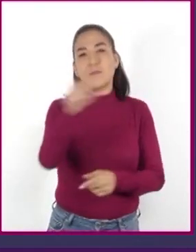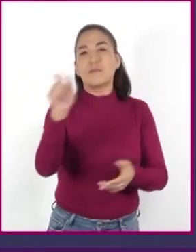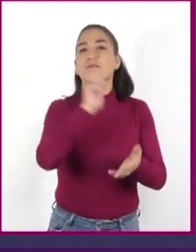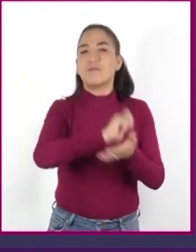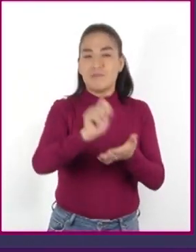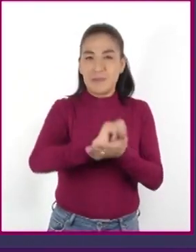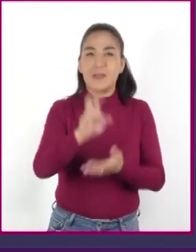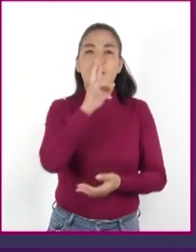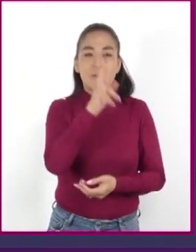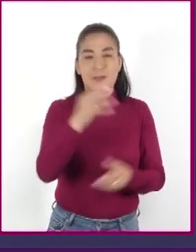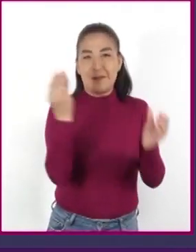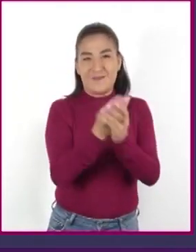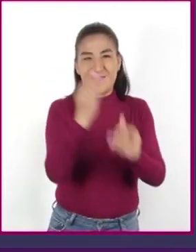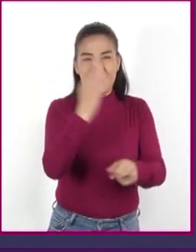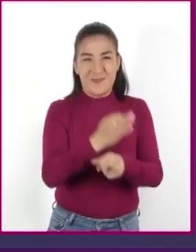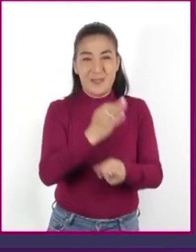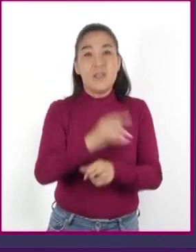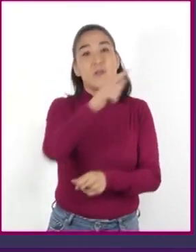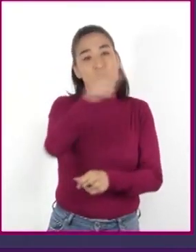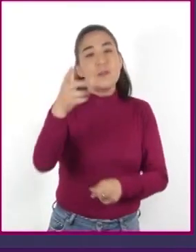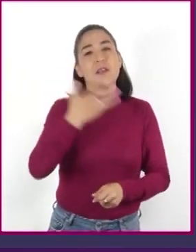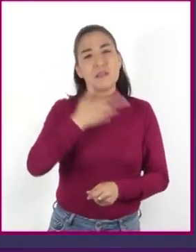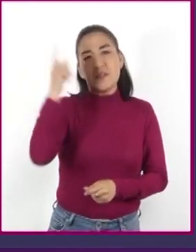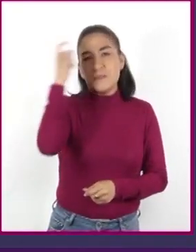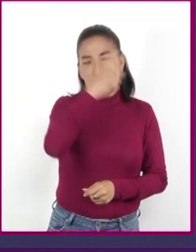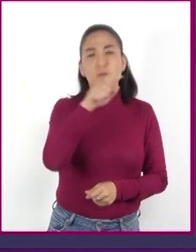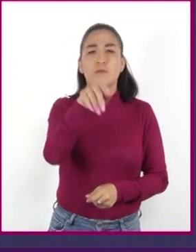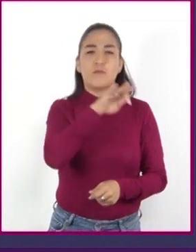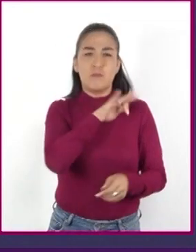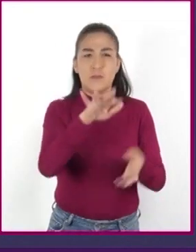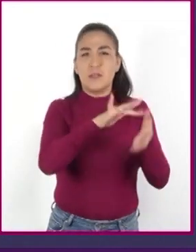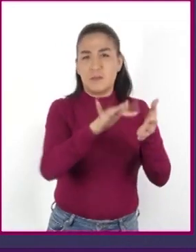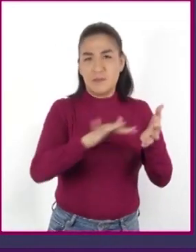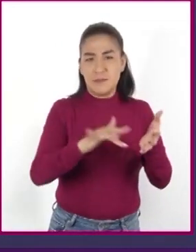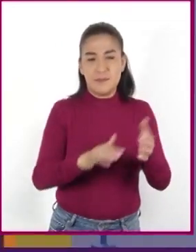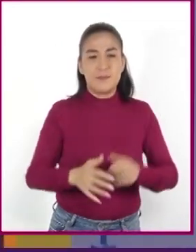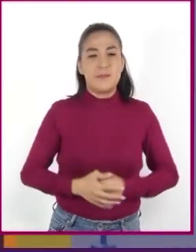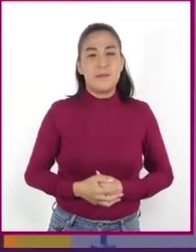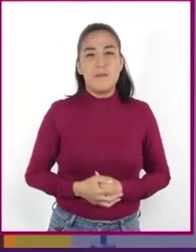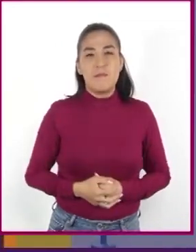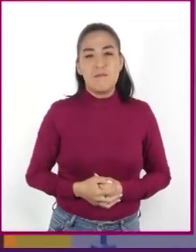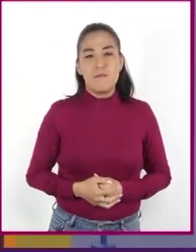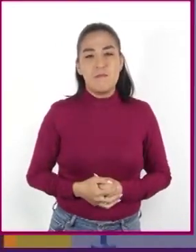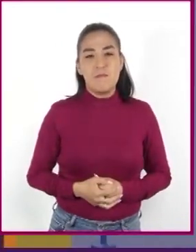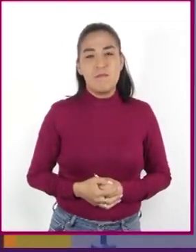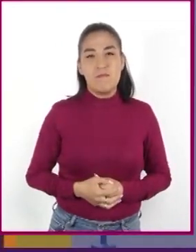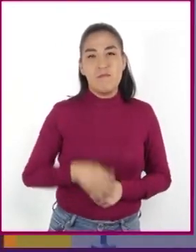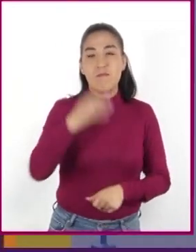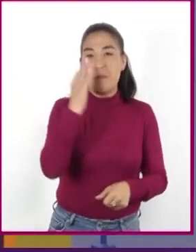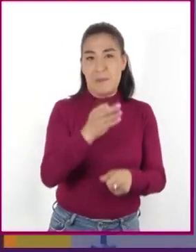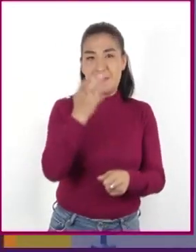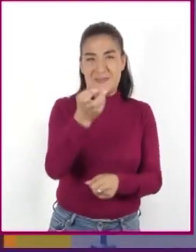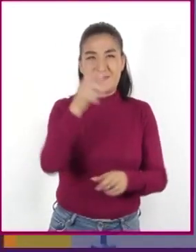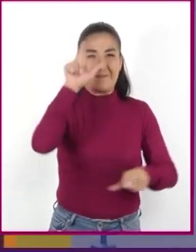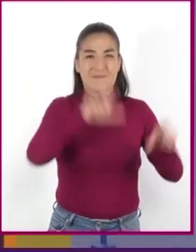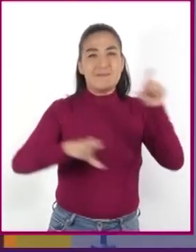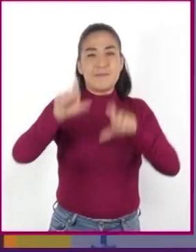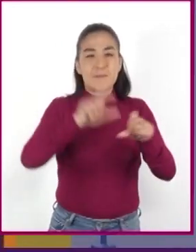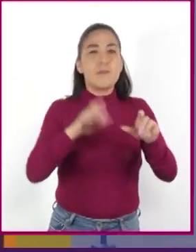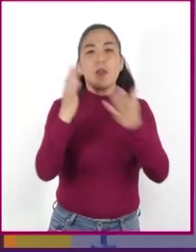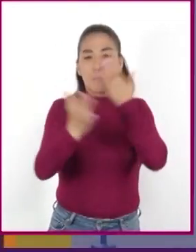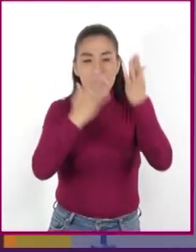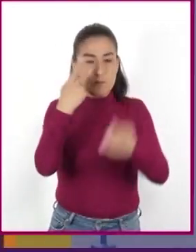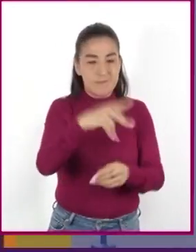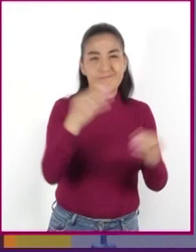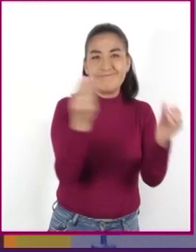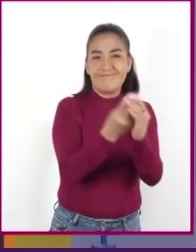sesión. Y si tienen dificultades, pueden consultar su libro de texto. En la química se estudia la composición de la